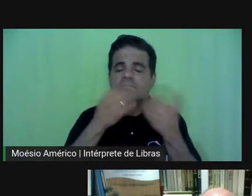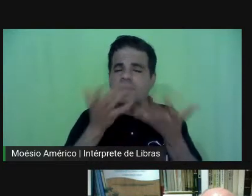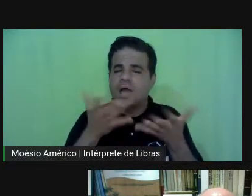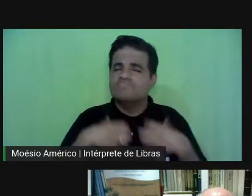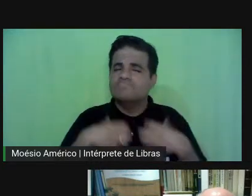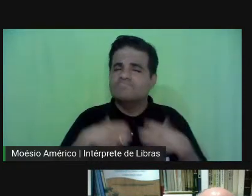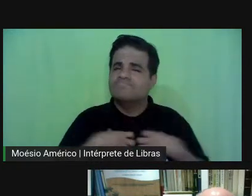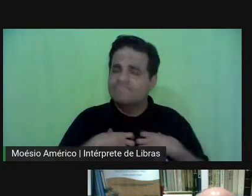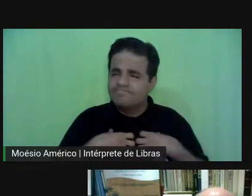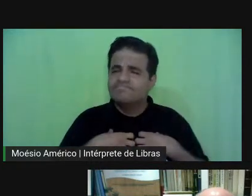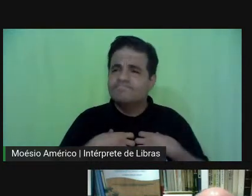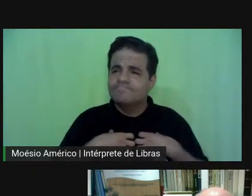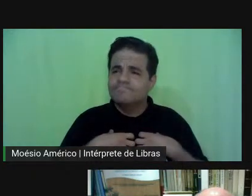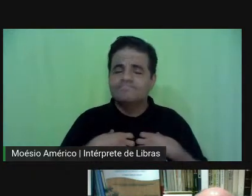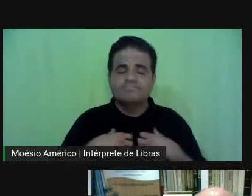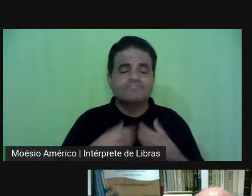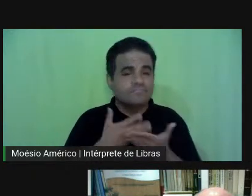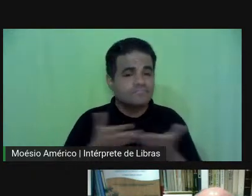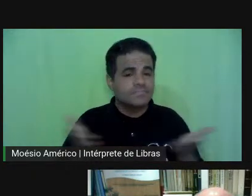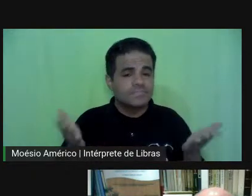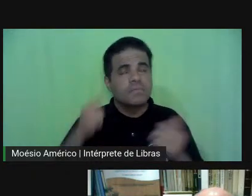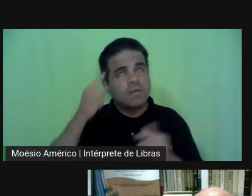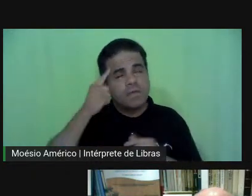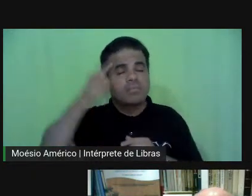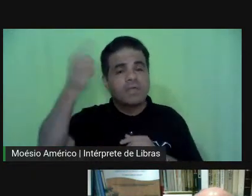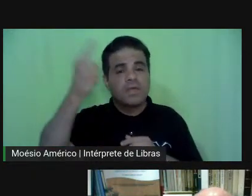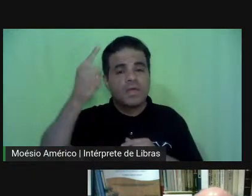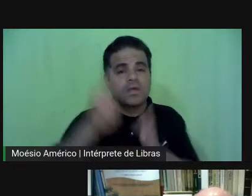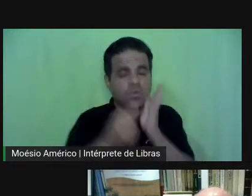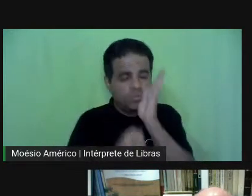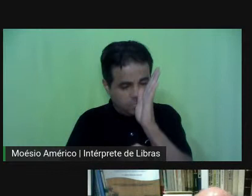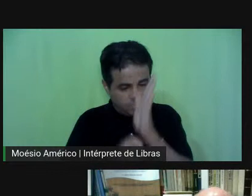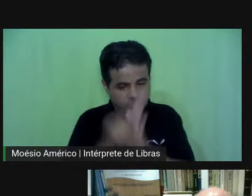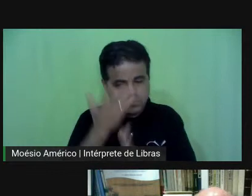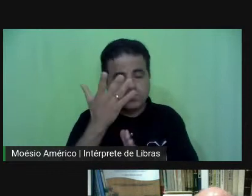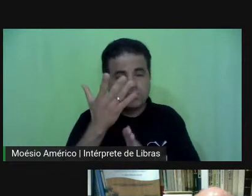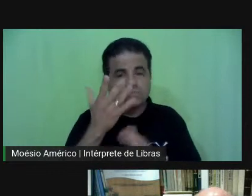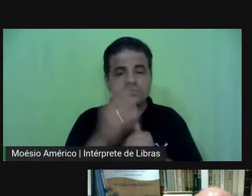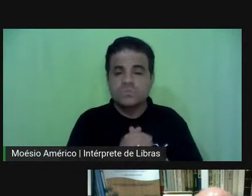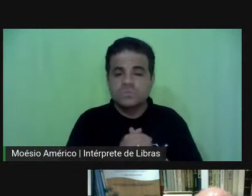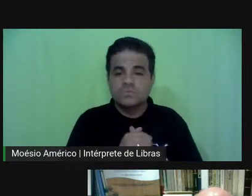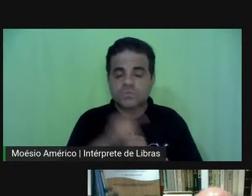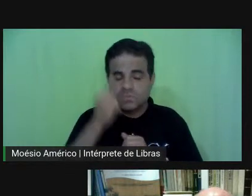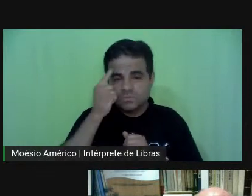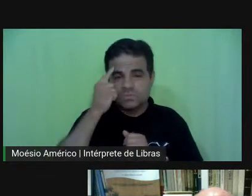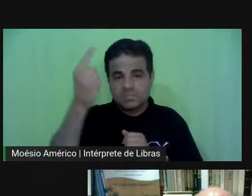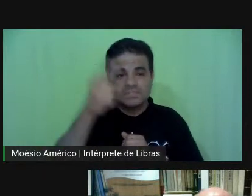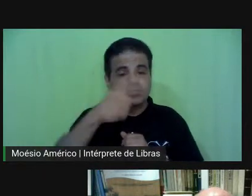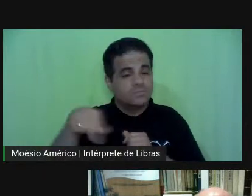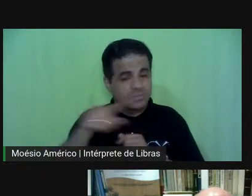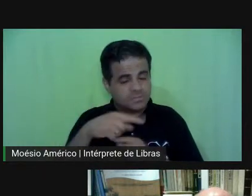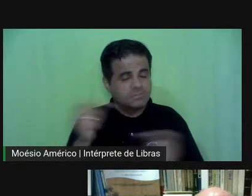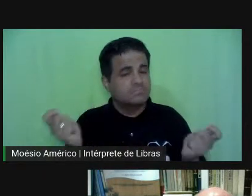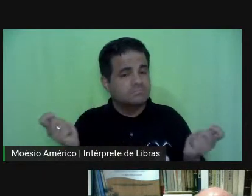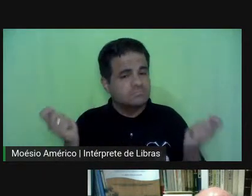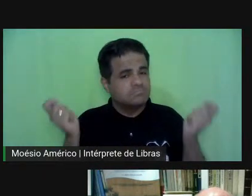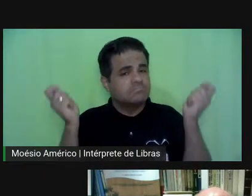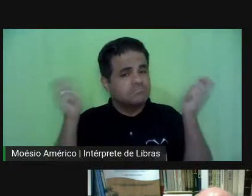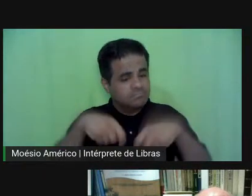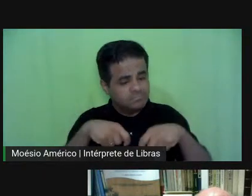alguna forma la idea cuando surgió la idea de que nos podemos